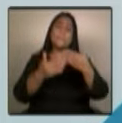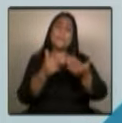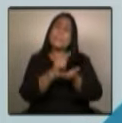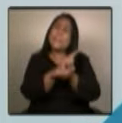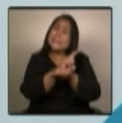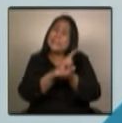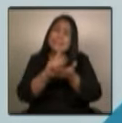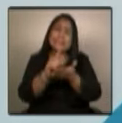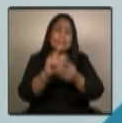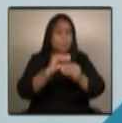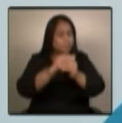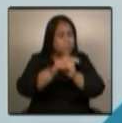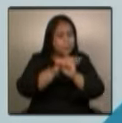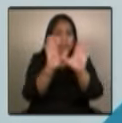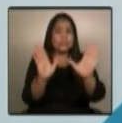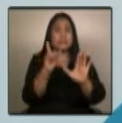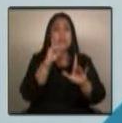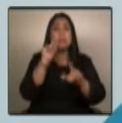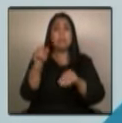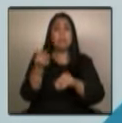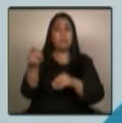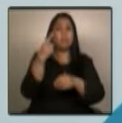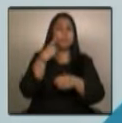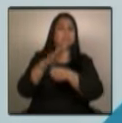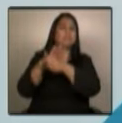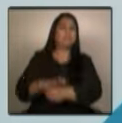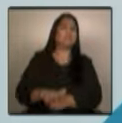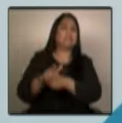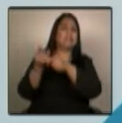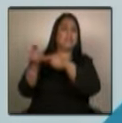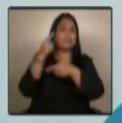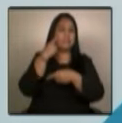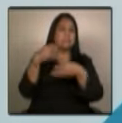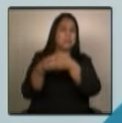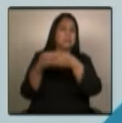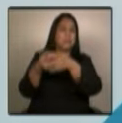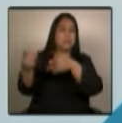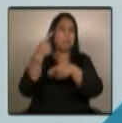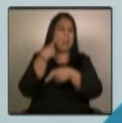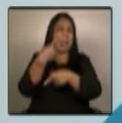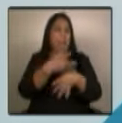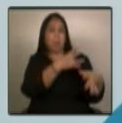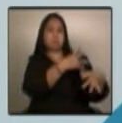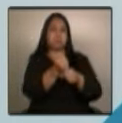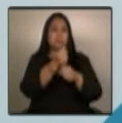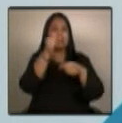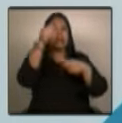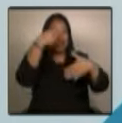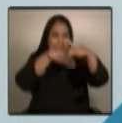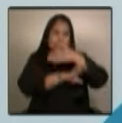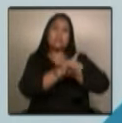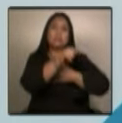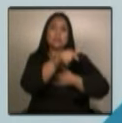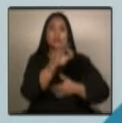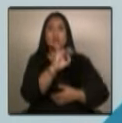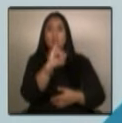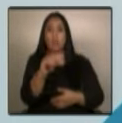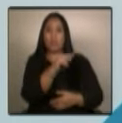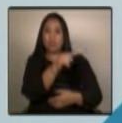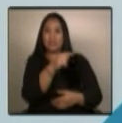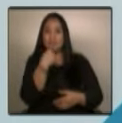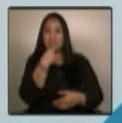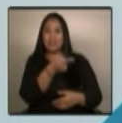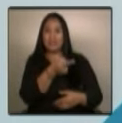de presiones por parte de estos grupos criminales que ustedes saben que están cooptados adentro del aparato en el país vamos a